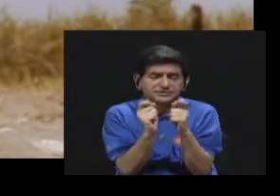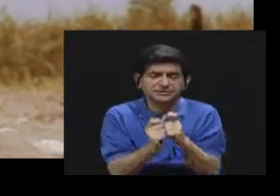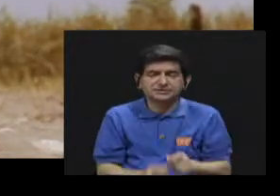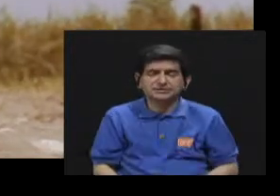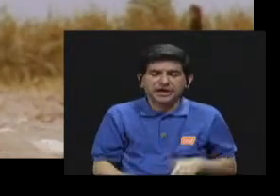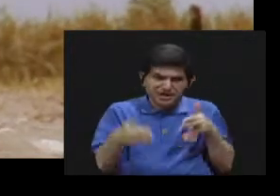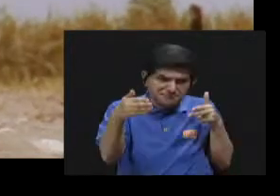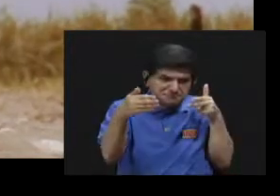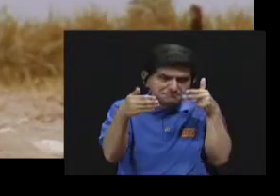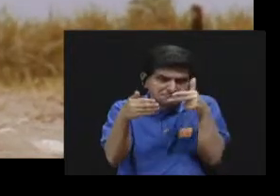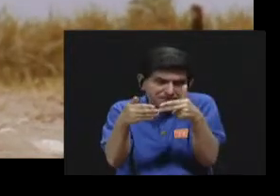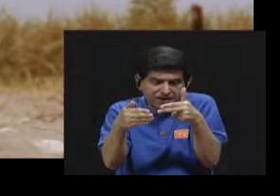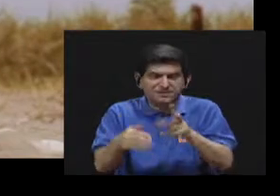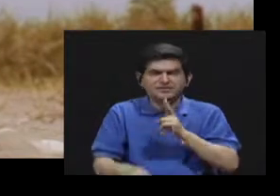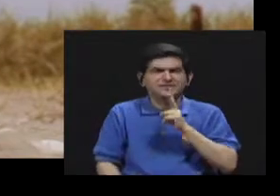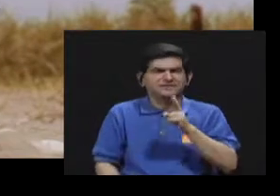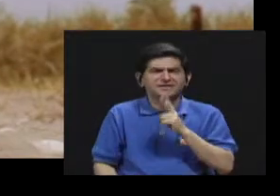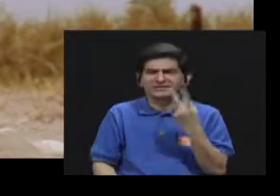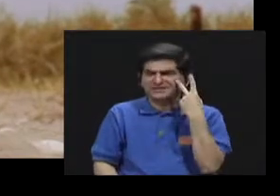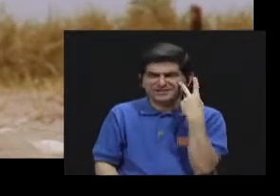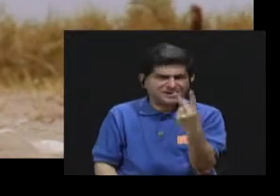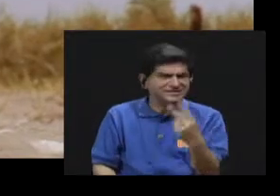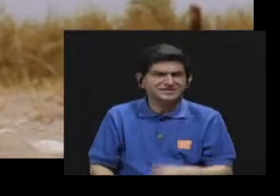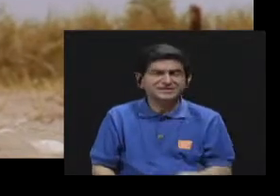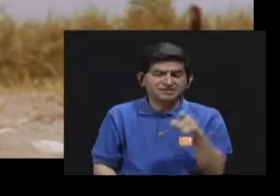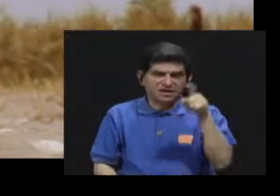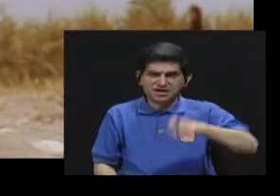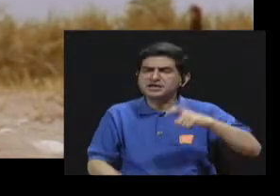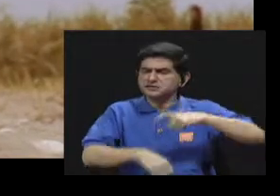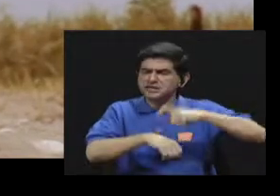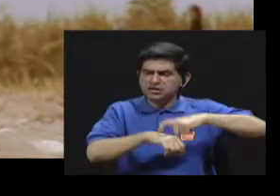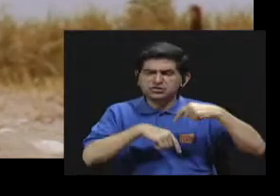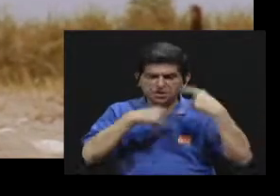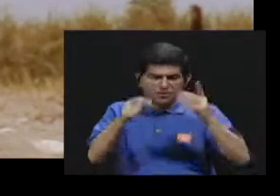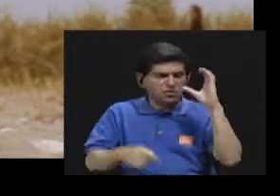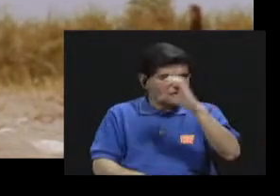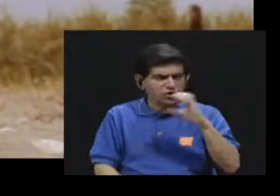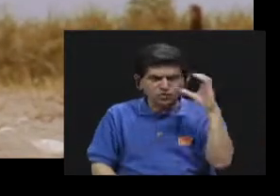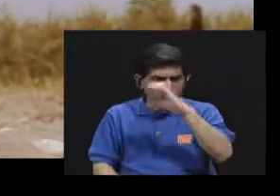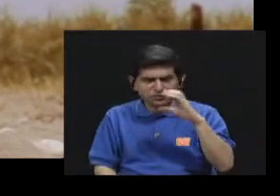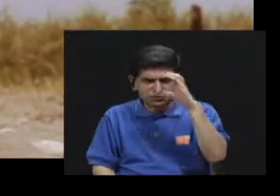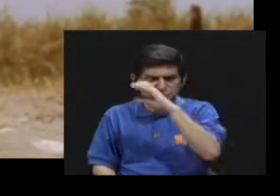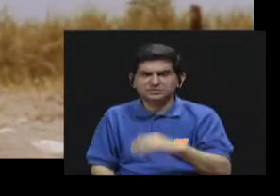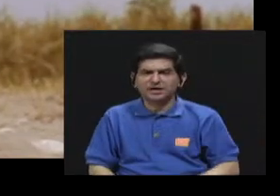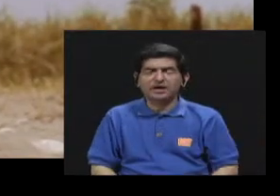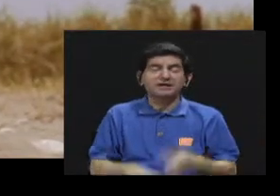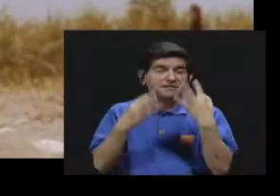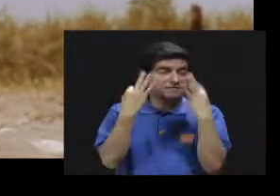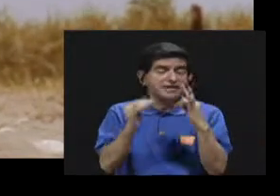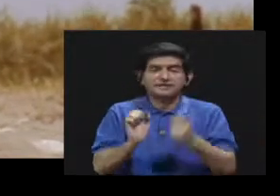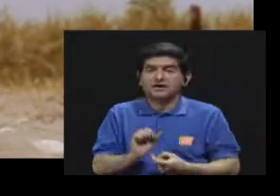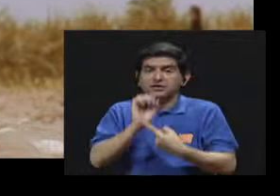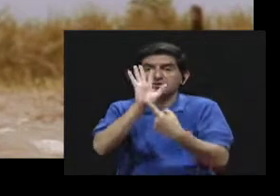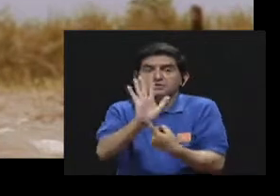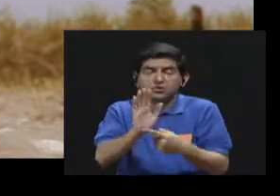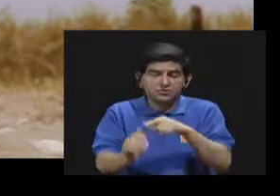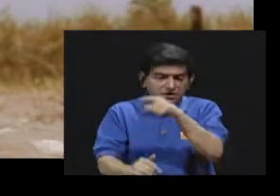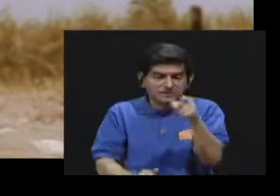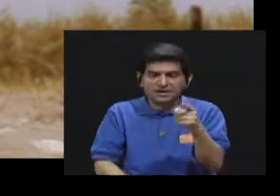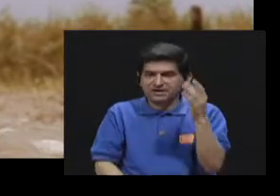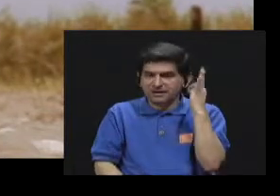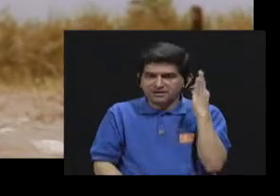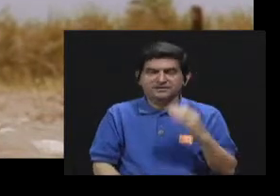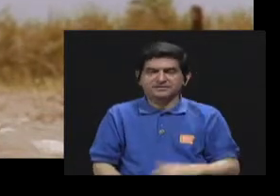planos que realmente se ve que se tomaron el ratito de ir, ¿no?, y buscar y tratar de proyectarlas a ella, de que